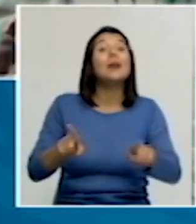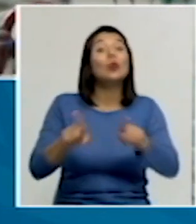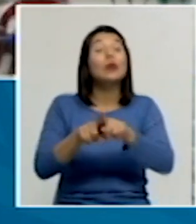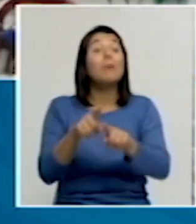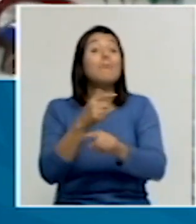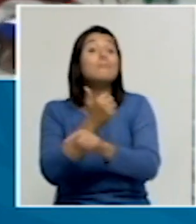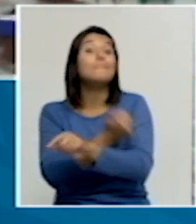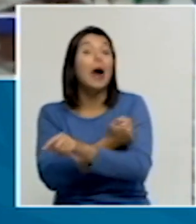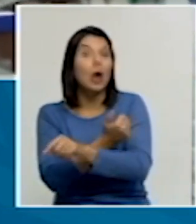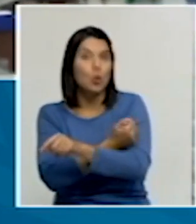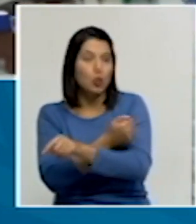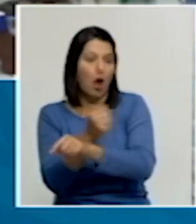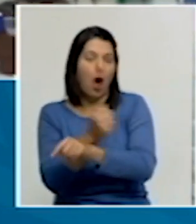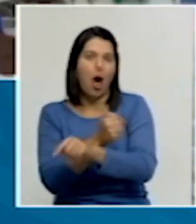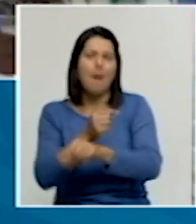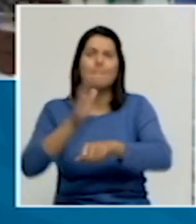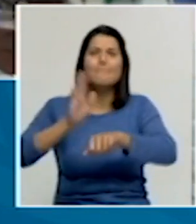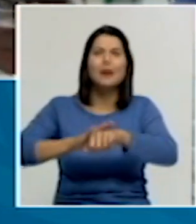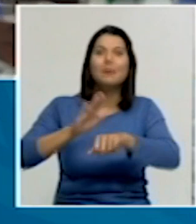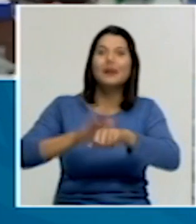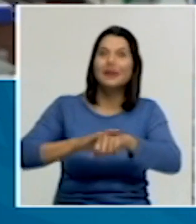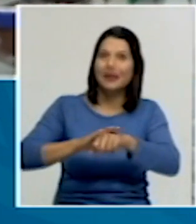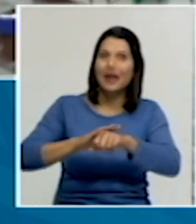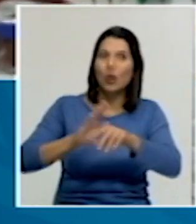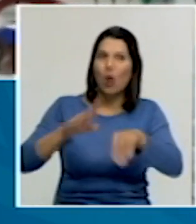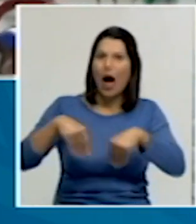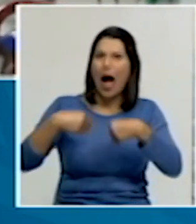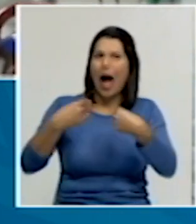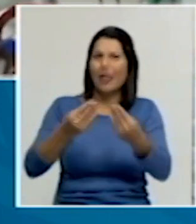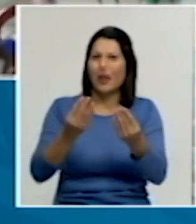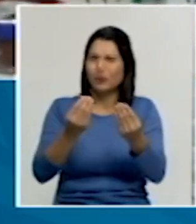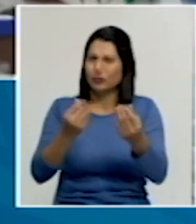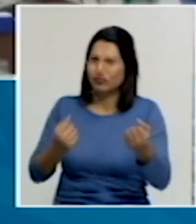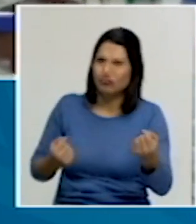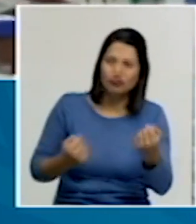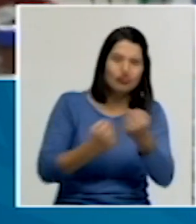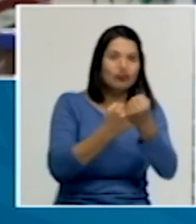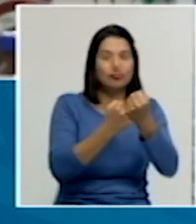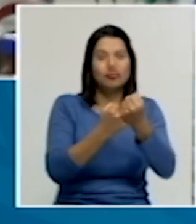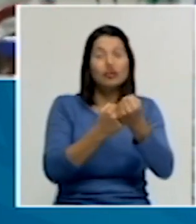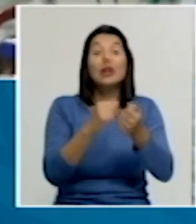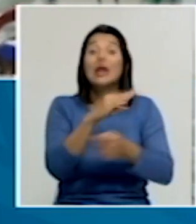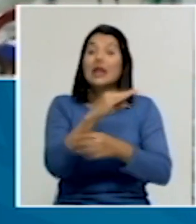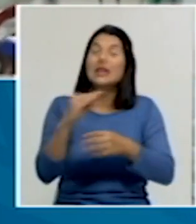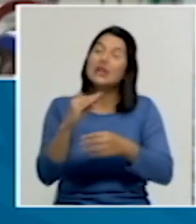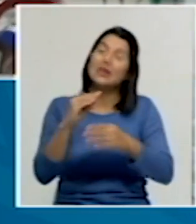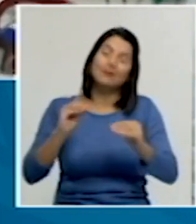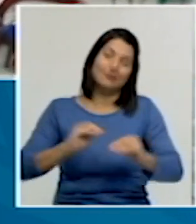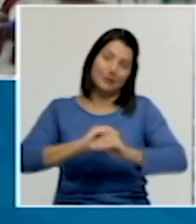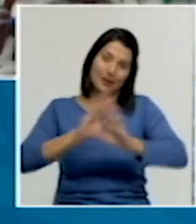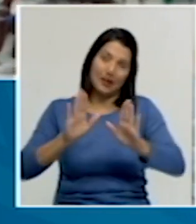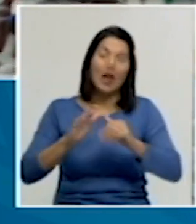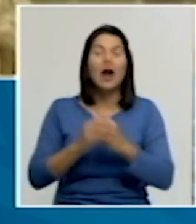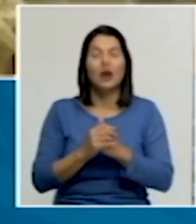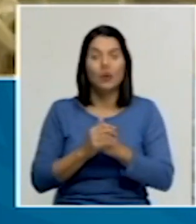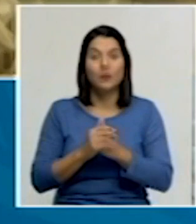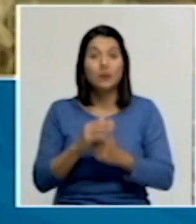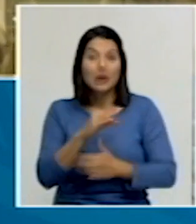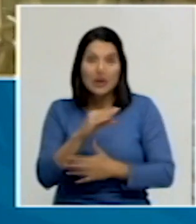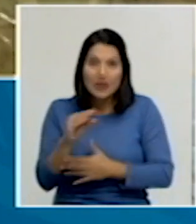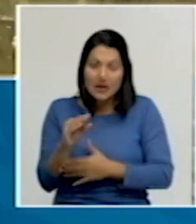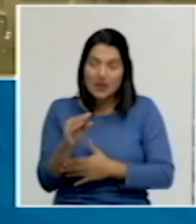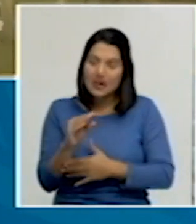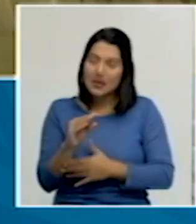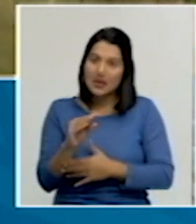vacunas vinieron a meter un gran refuerzo en esto y definitivamente, y de eso